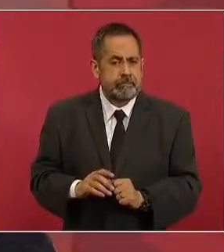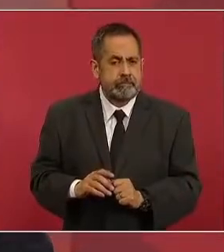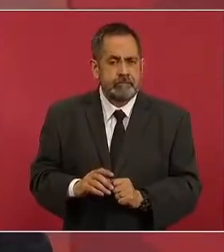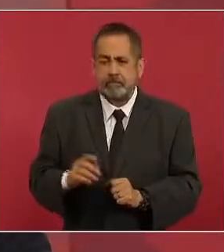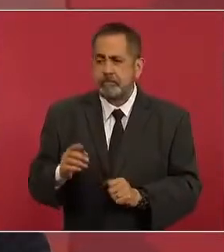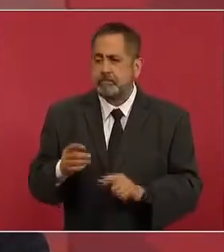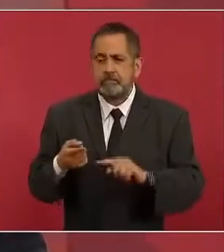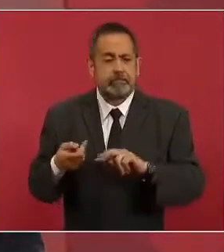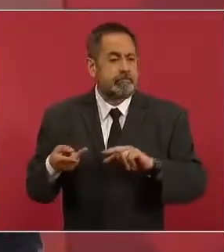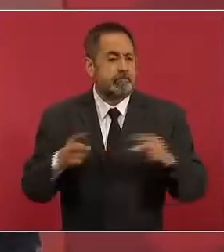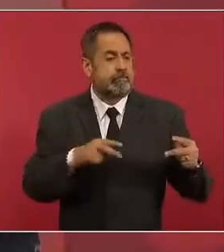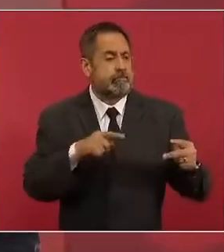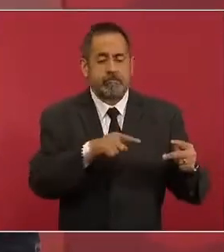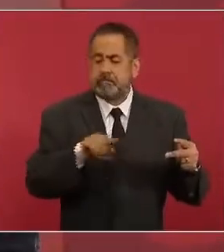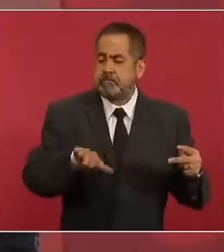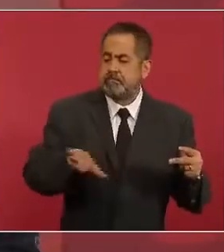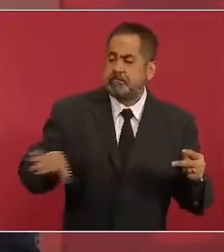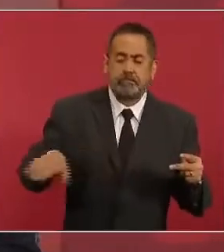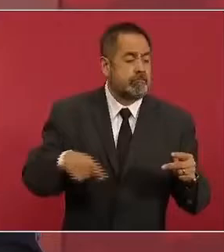prioridad.